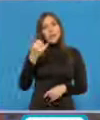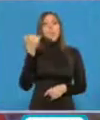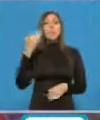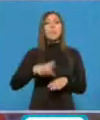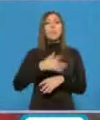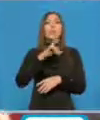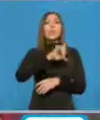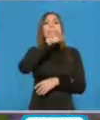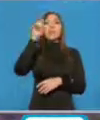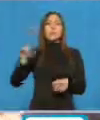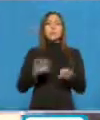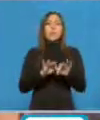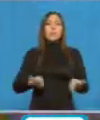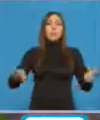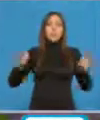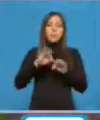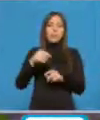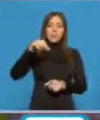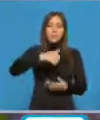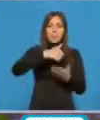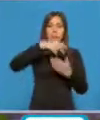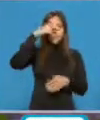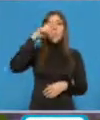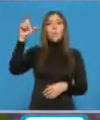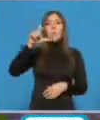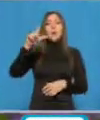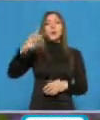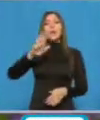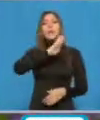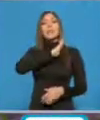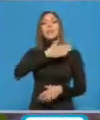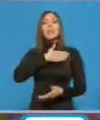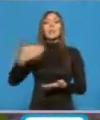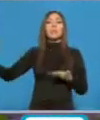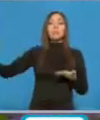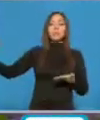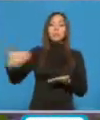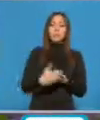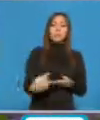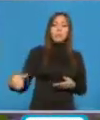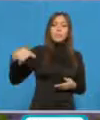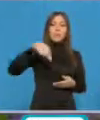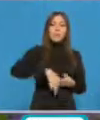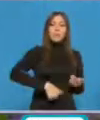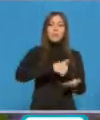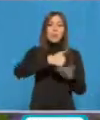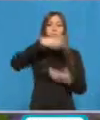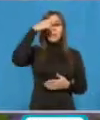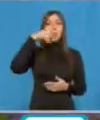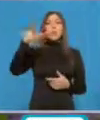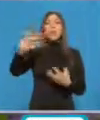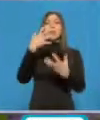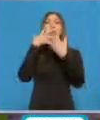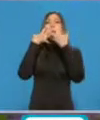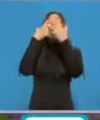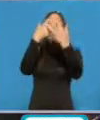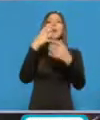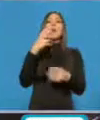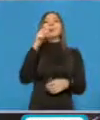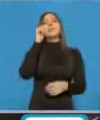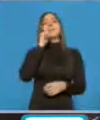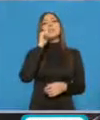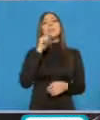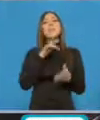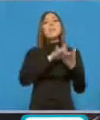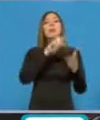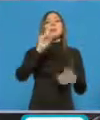porque justo cuando los españoles conquistaron la ciudad, el grito era Santiago. Por Santiago, claro. Y